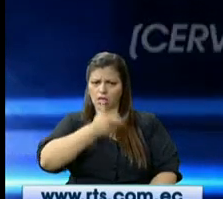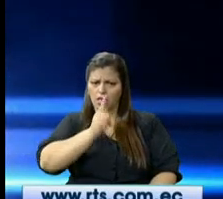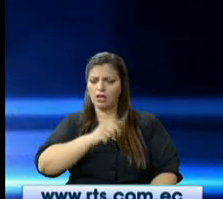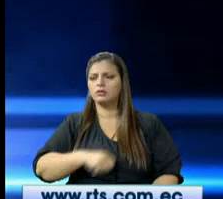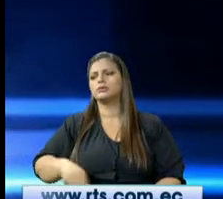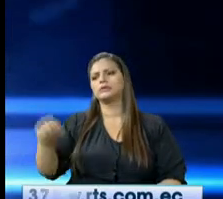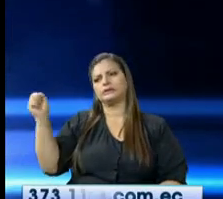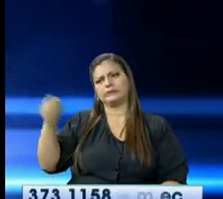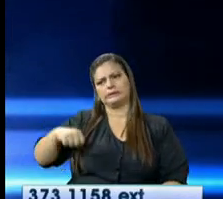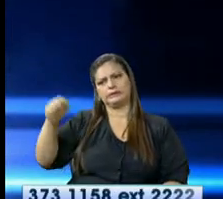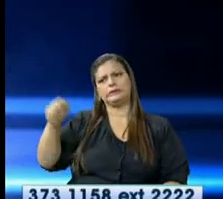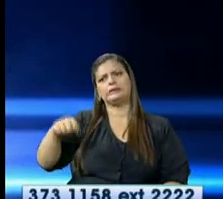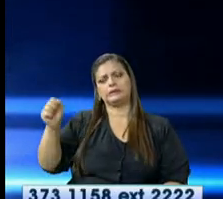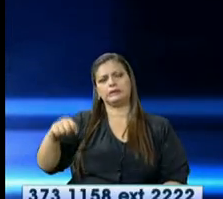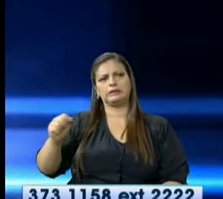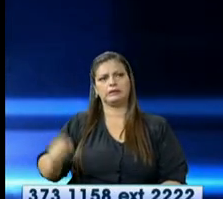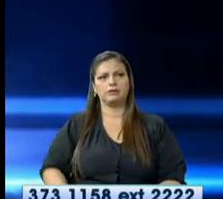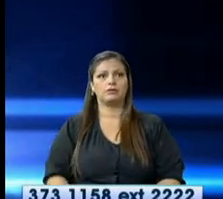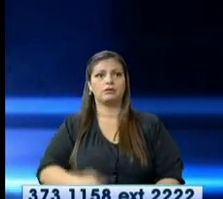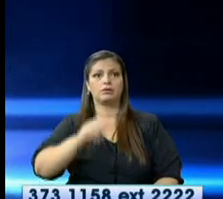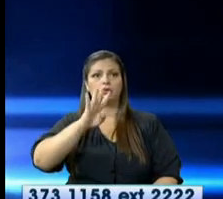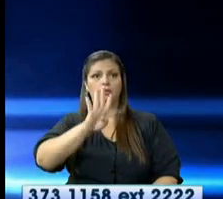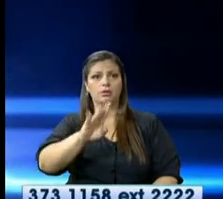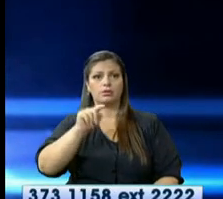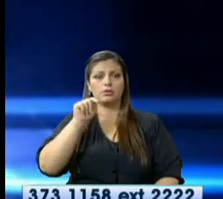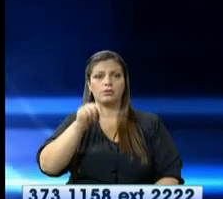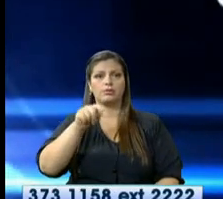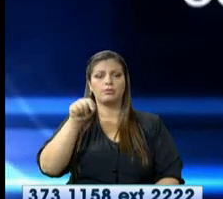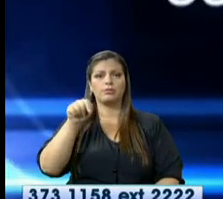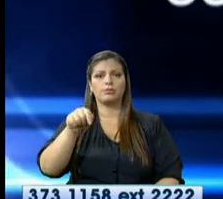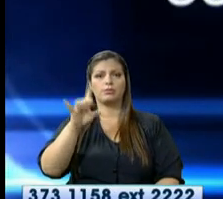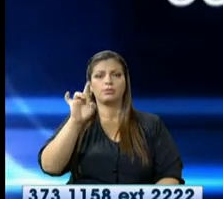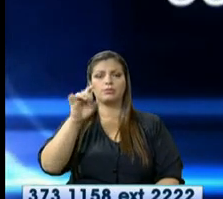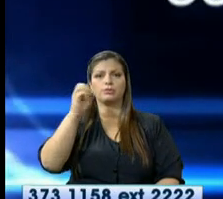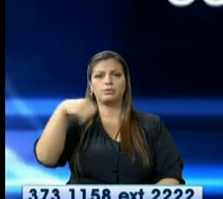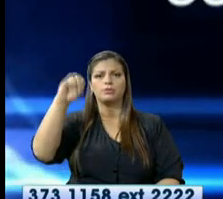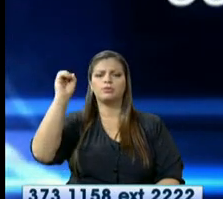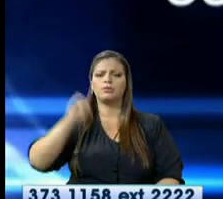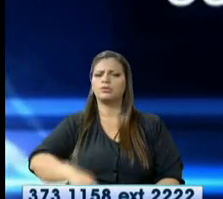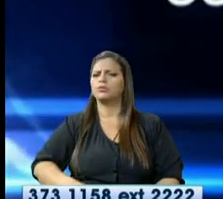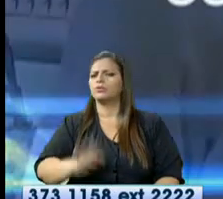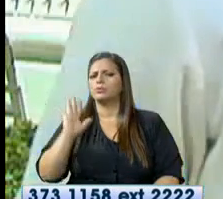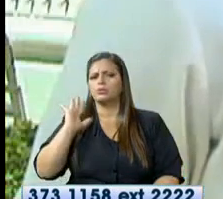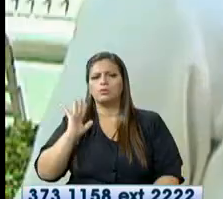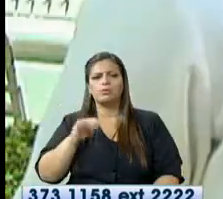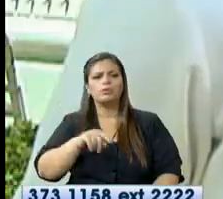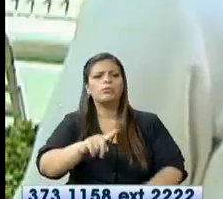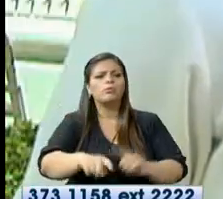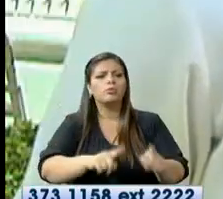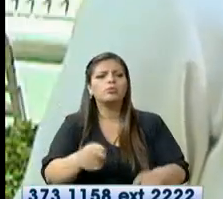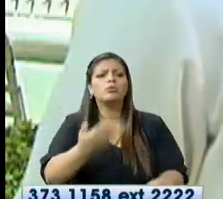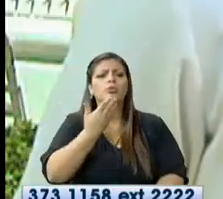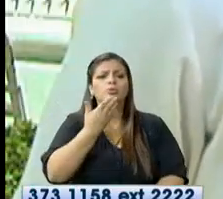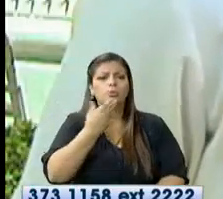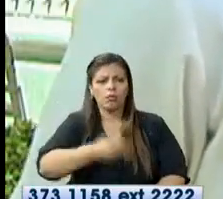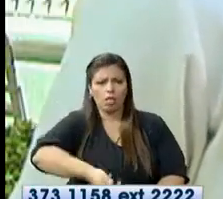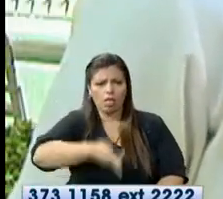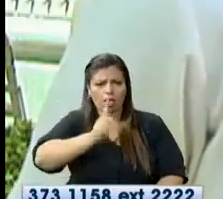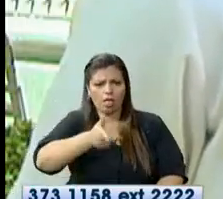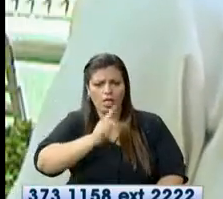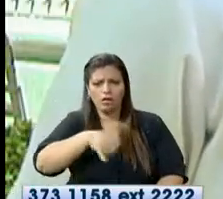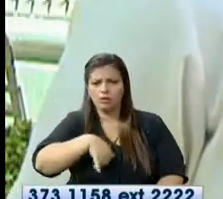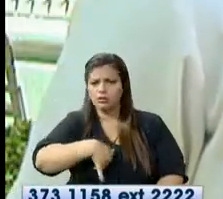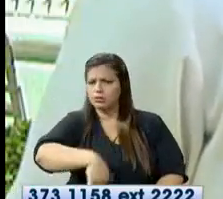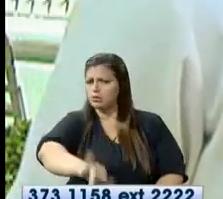alcohólica, mientras que el 41.8% bebe una vez cada semana. A la cabeza, sin ninguna duda, como nosotros